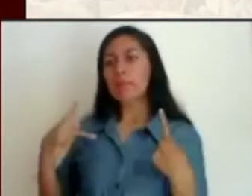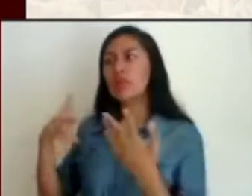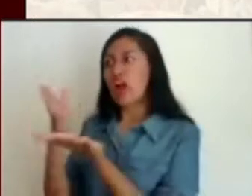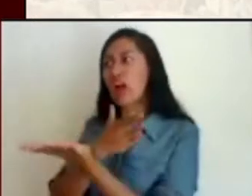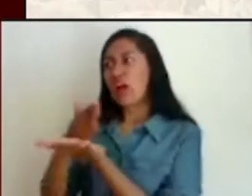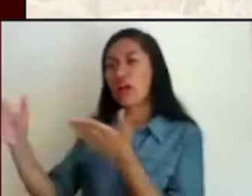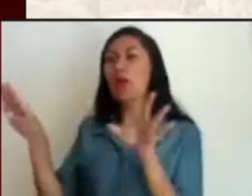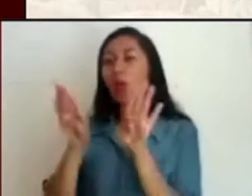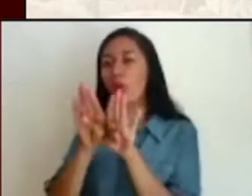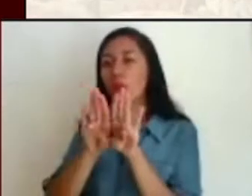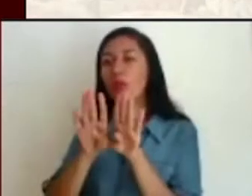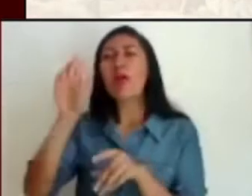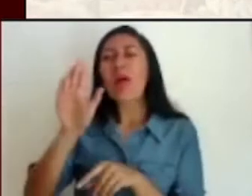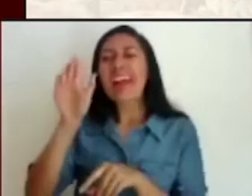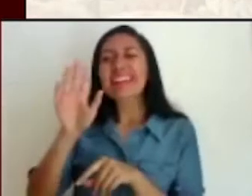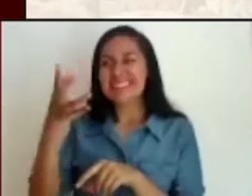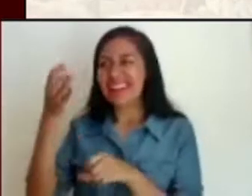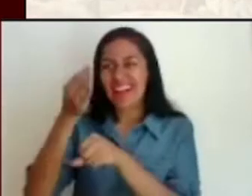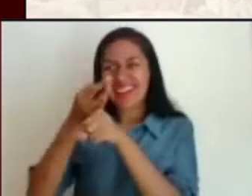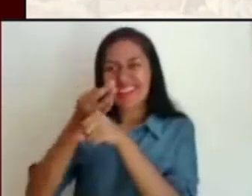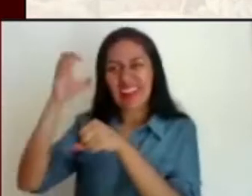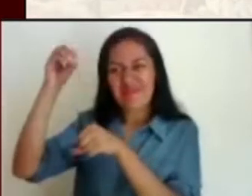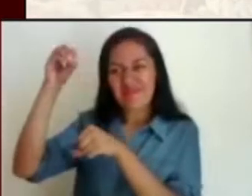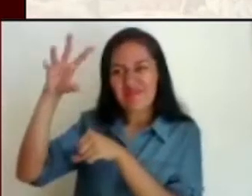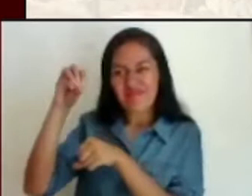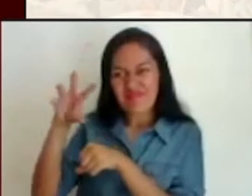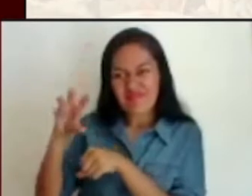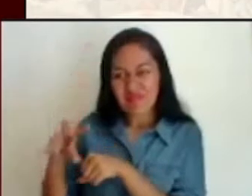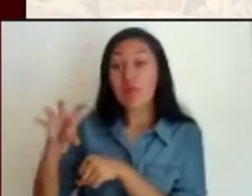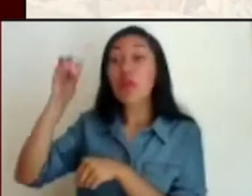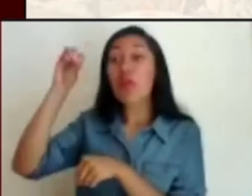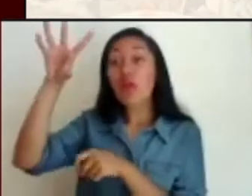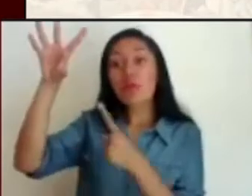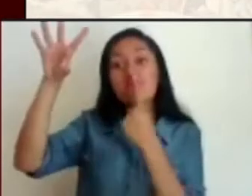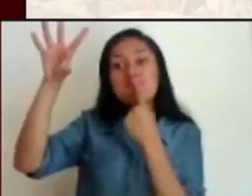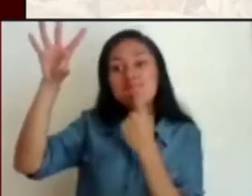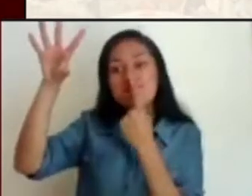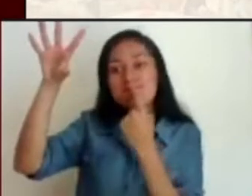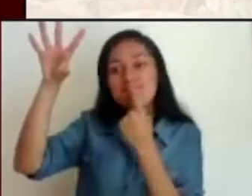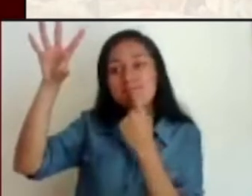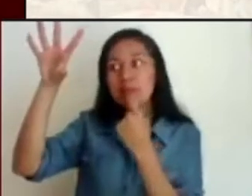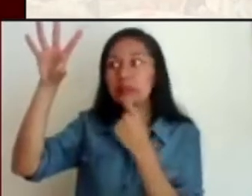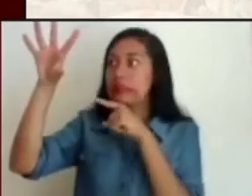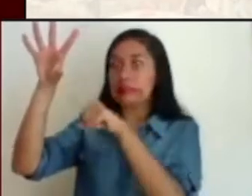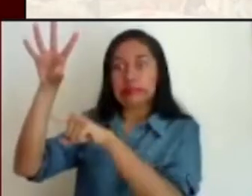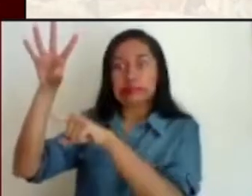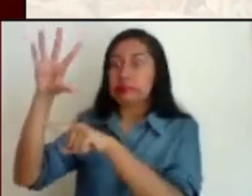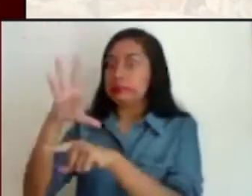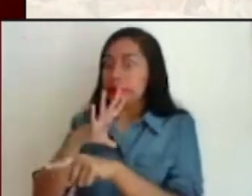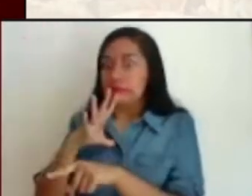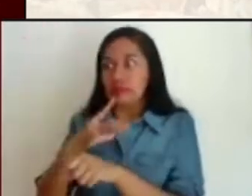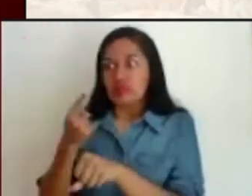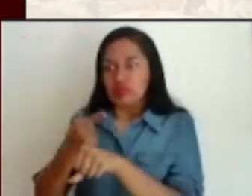muy similar a los semáforos que tenemos ahora, que va del rojo, de lugares en donde seguro hay contagio, al